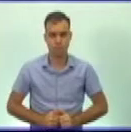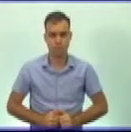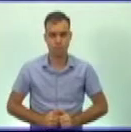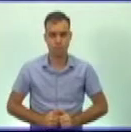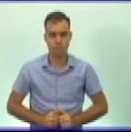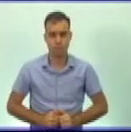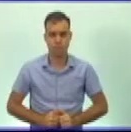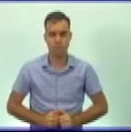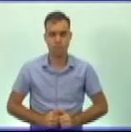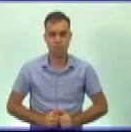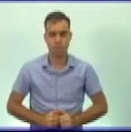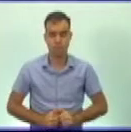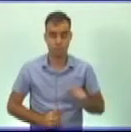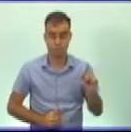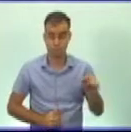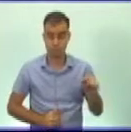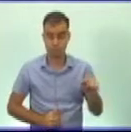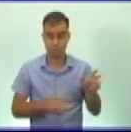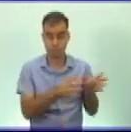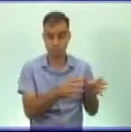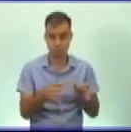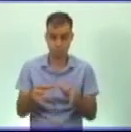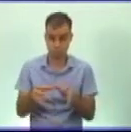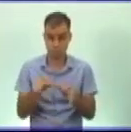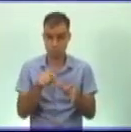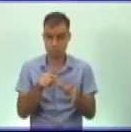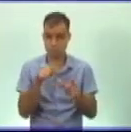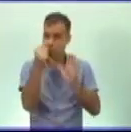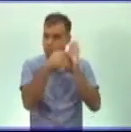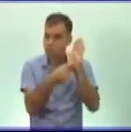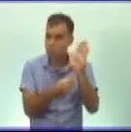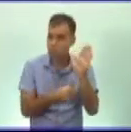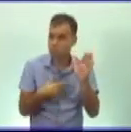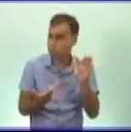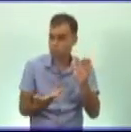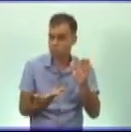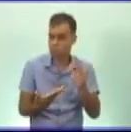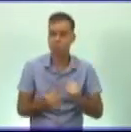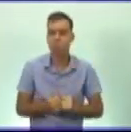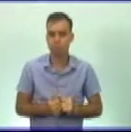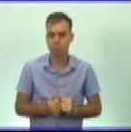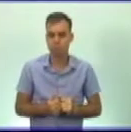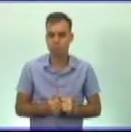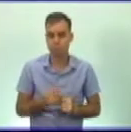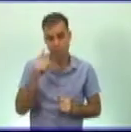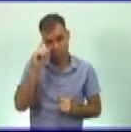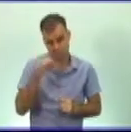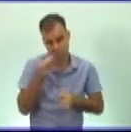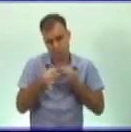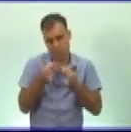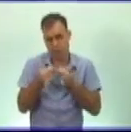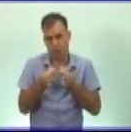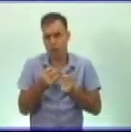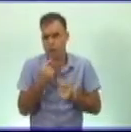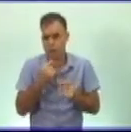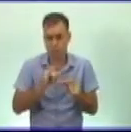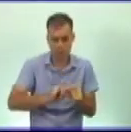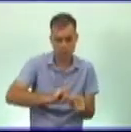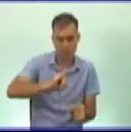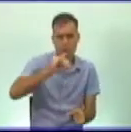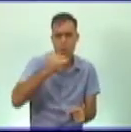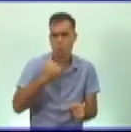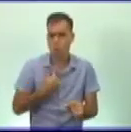Cilindro circular recto, vamos a definir cada uno de sus elementos. Observen que ahí sabemos que es recto por lo que acabamos de decir.